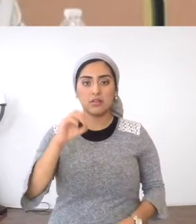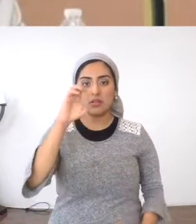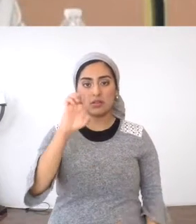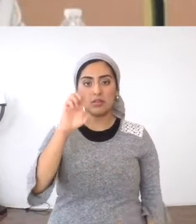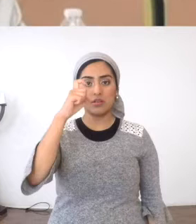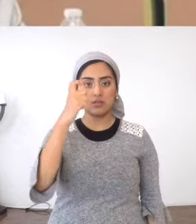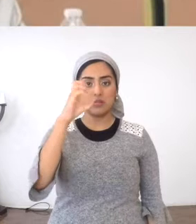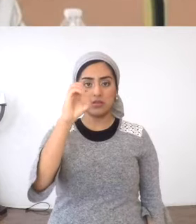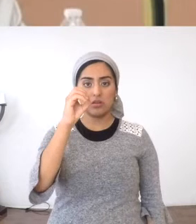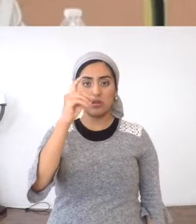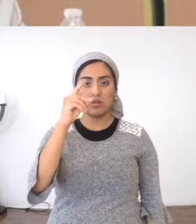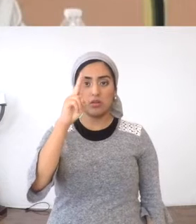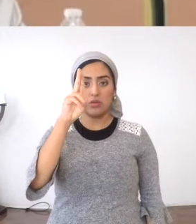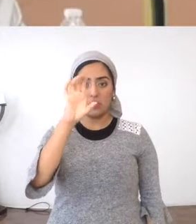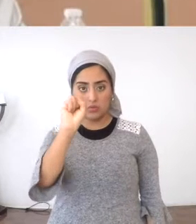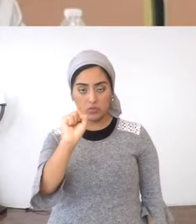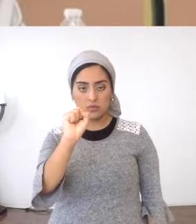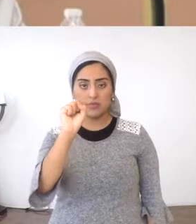Éxodo